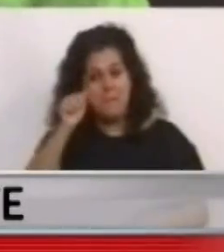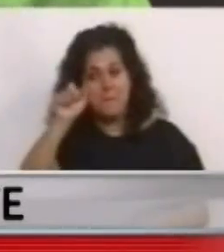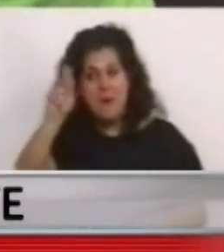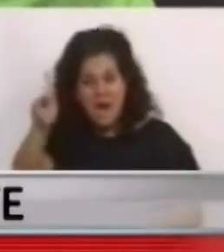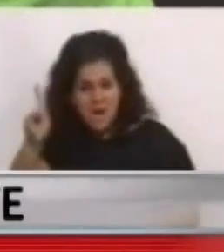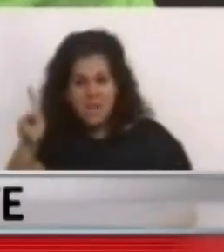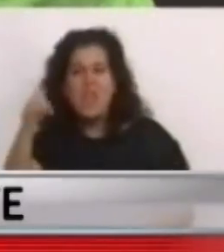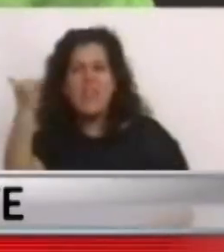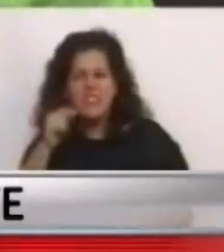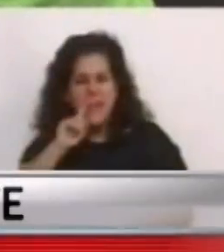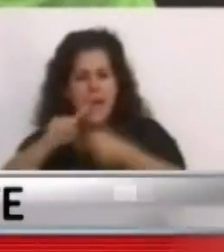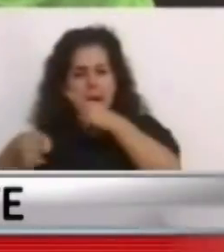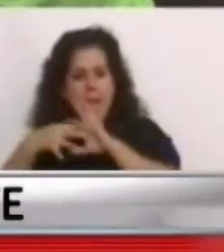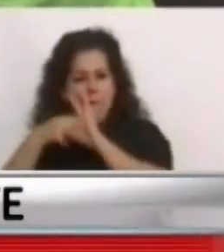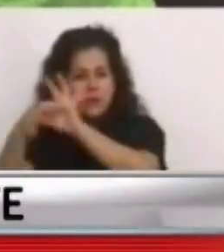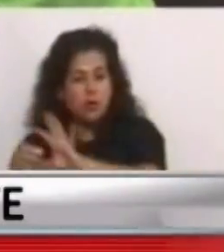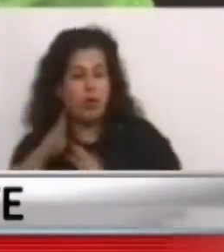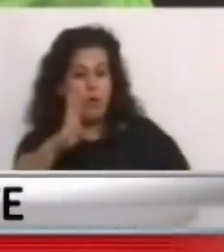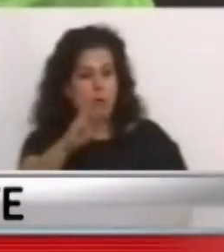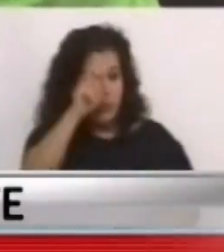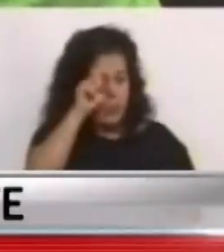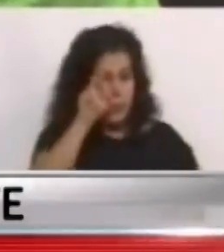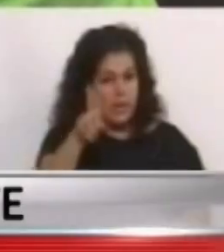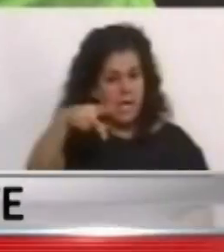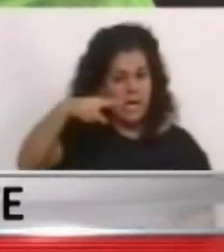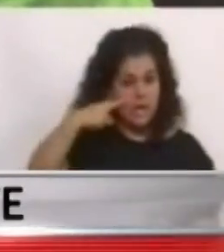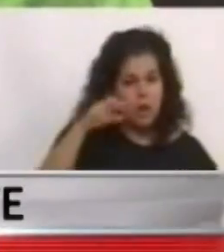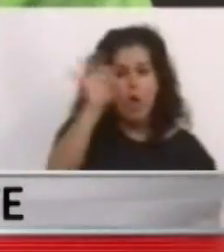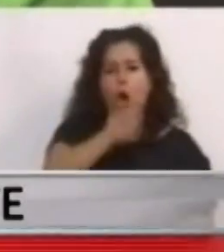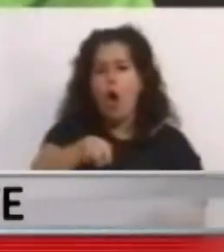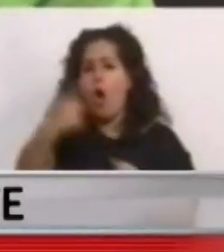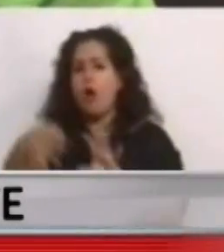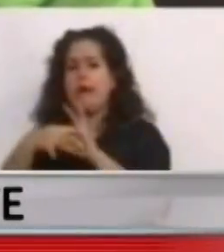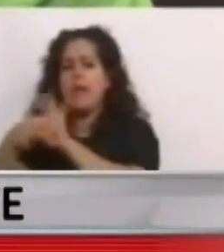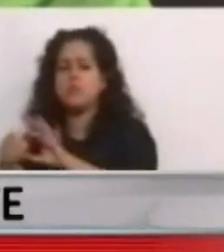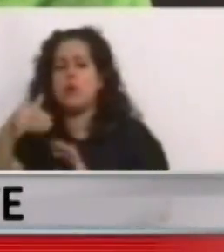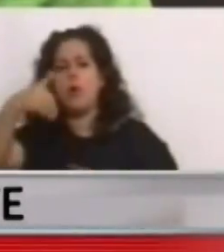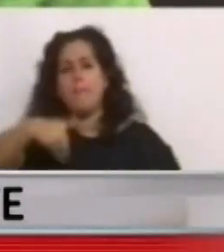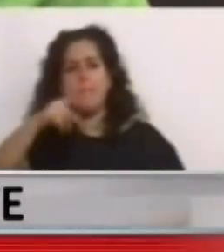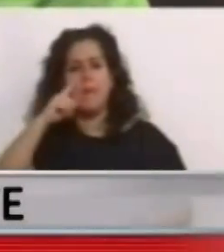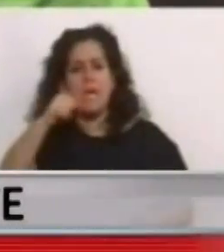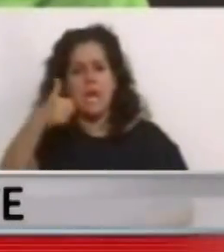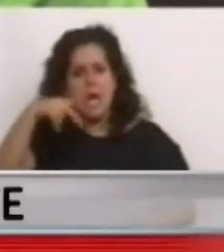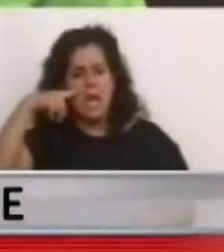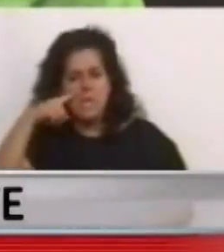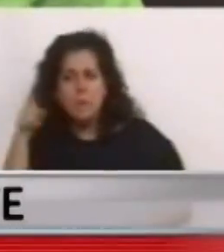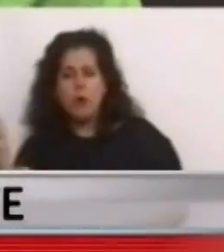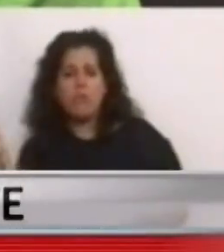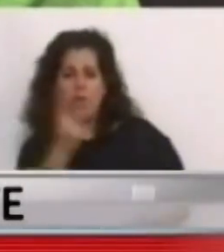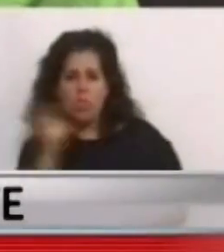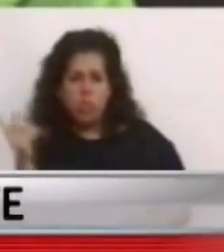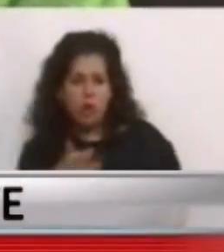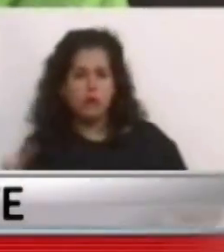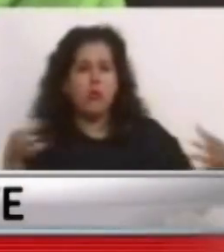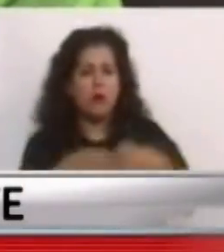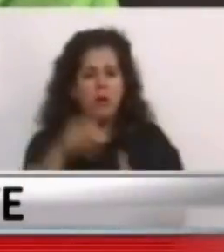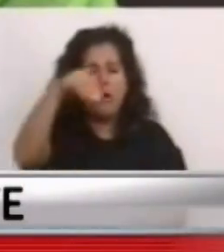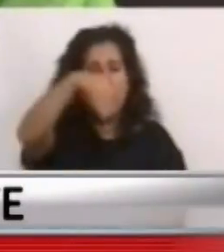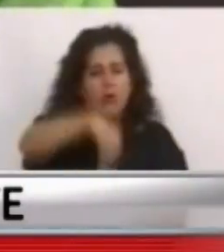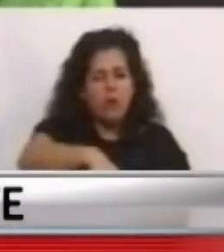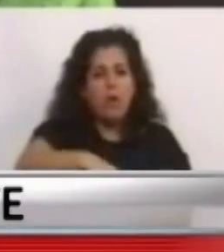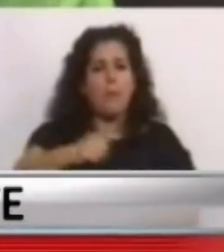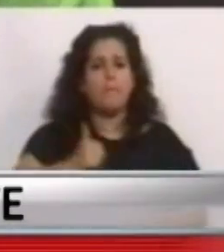relación con Bernie o tiene relación con Milani, porque forman parte de la inteligencia militar. Y me